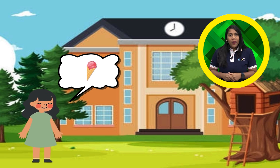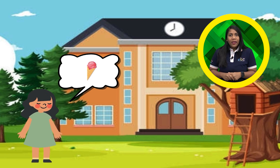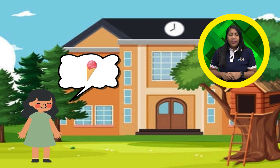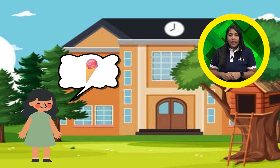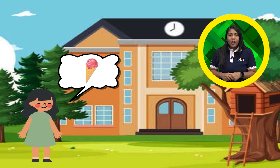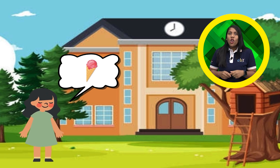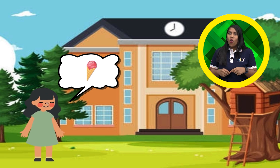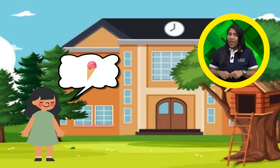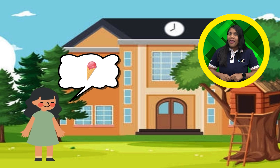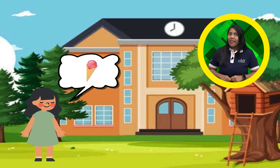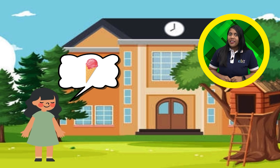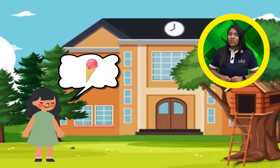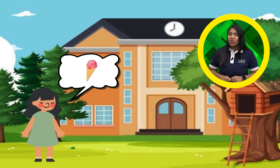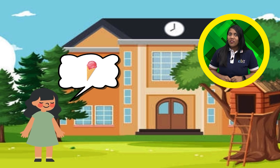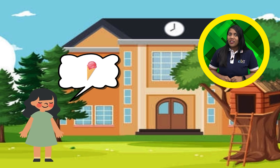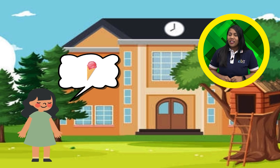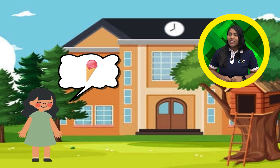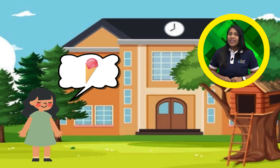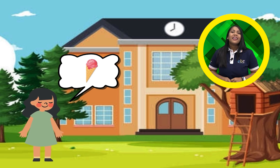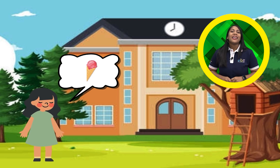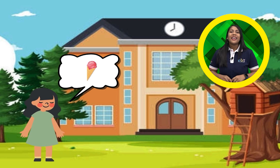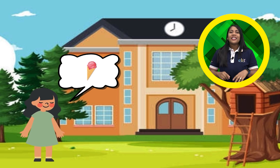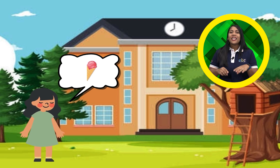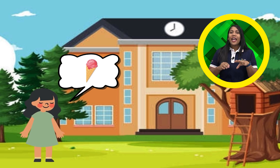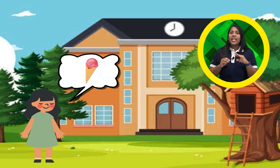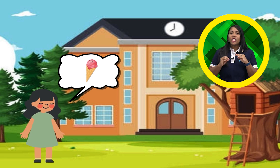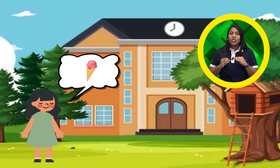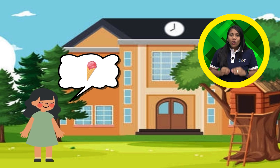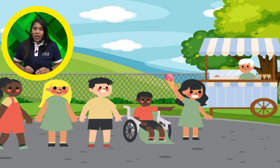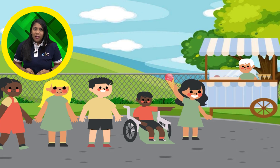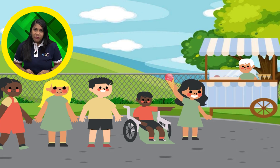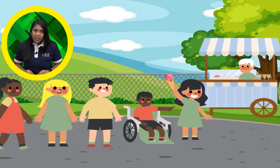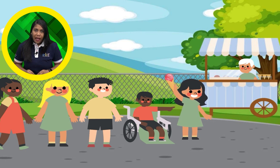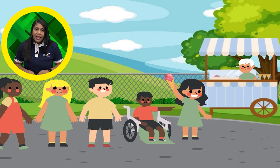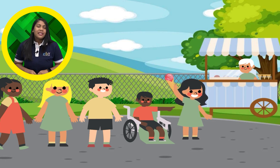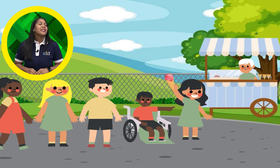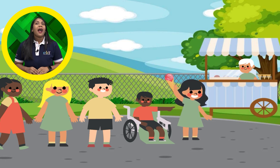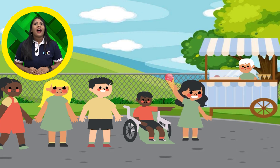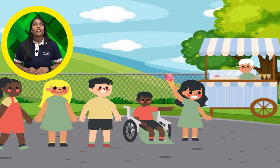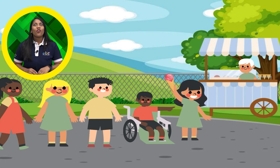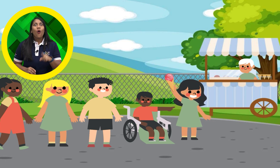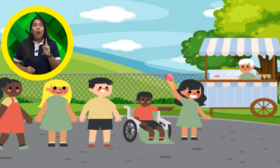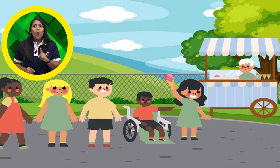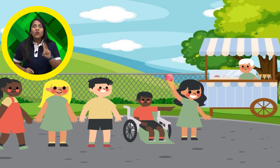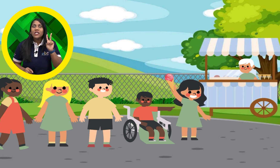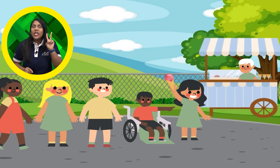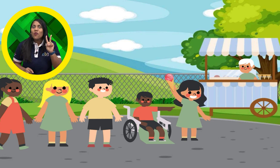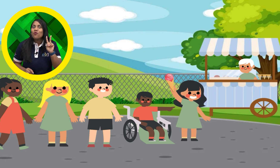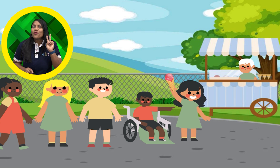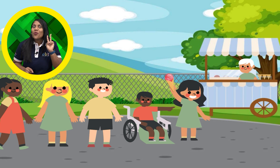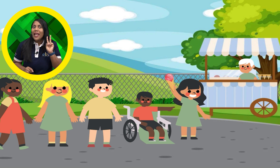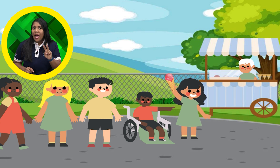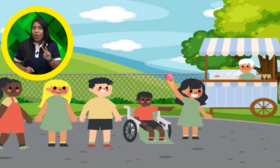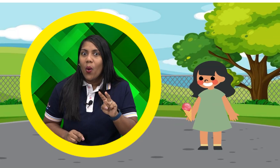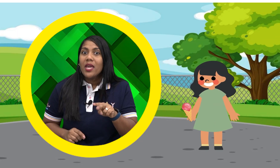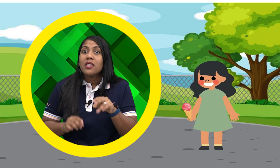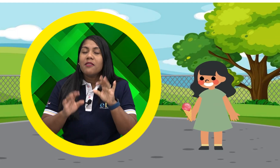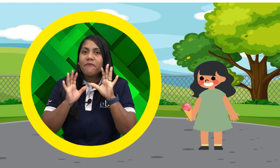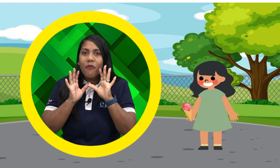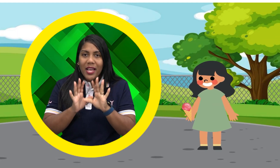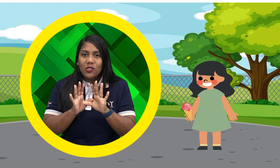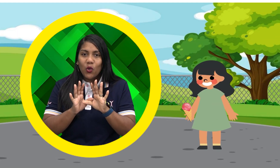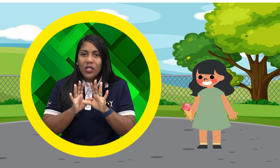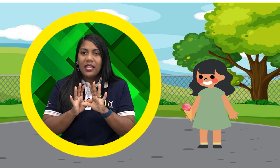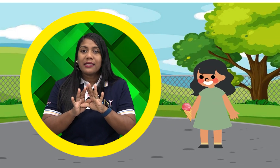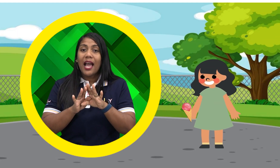ustedes pueden creer lo que ella hizo de verdad ella entró en la fila y agarró un segundo helado